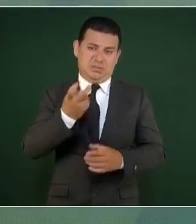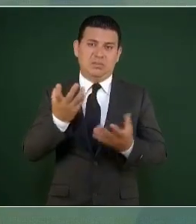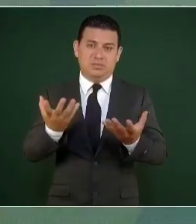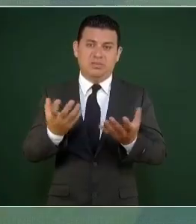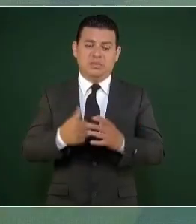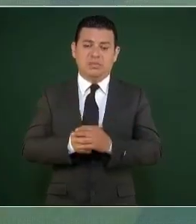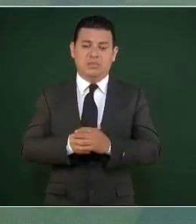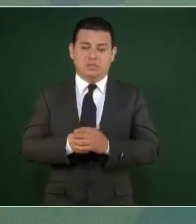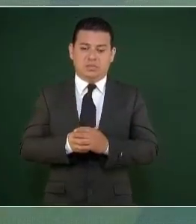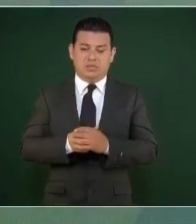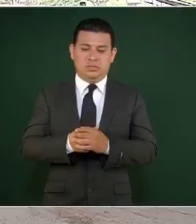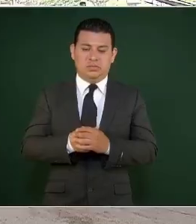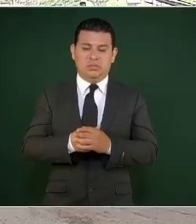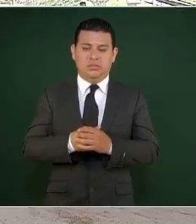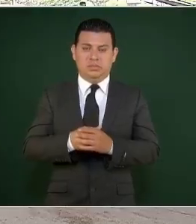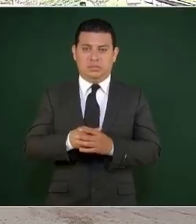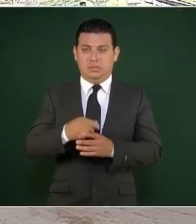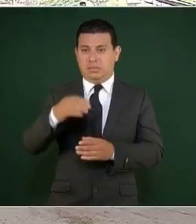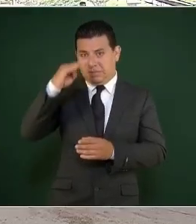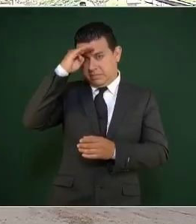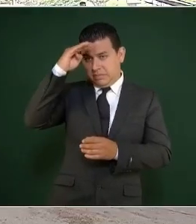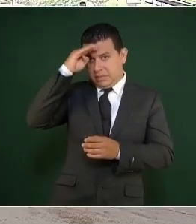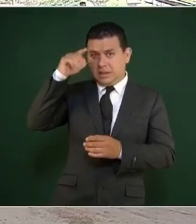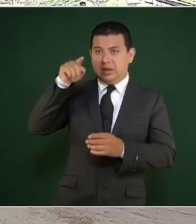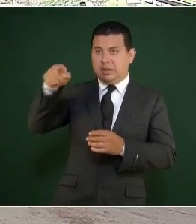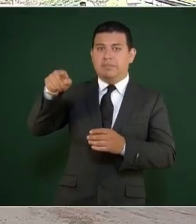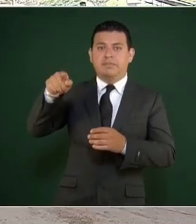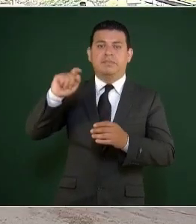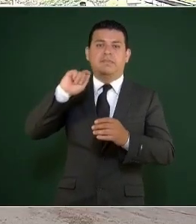Sí, bien del New York Times, ¿no?